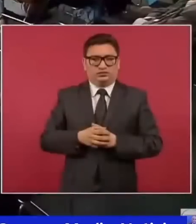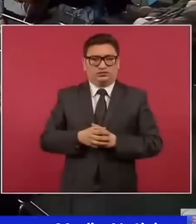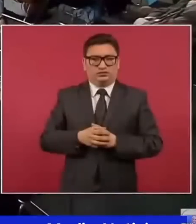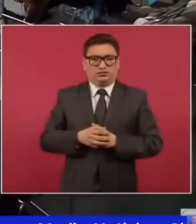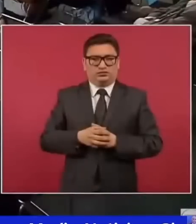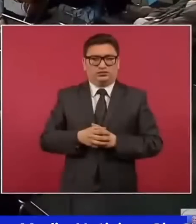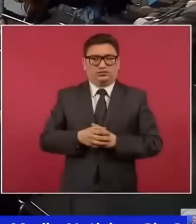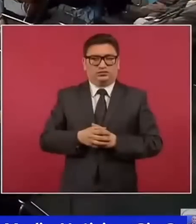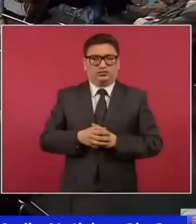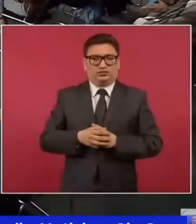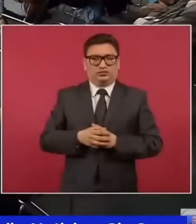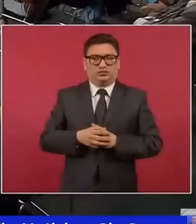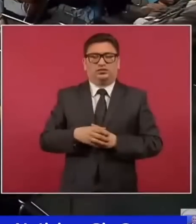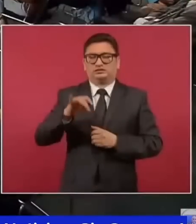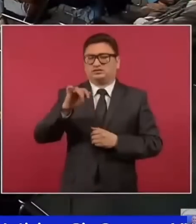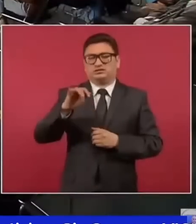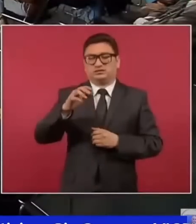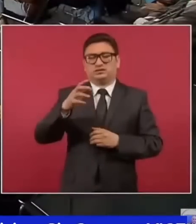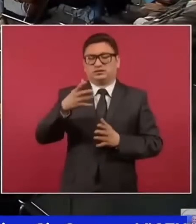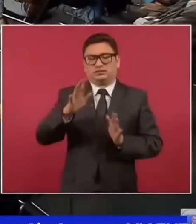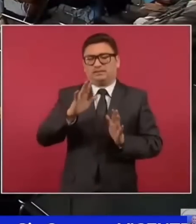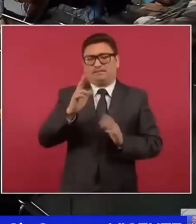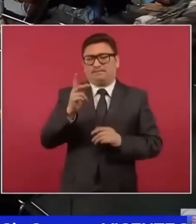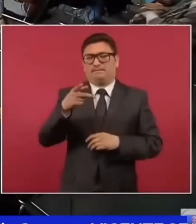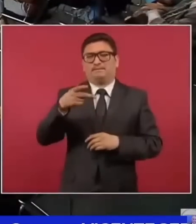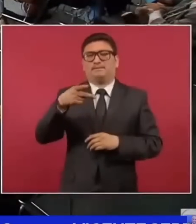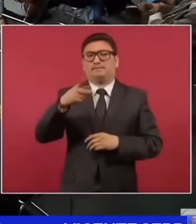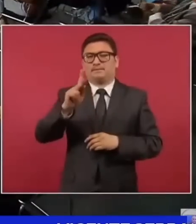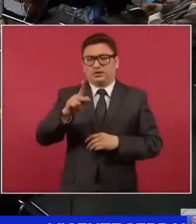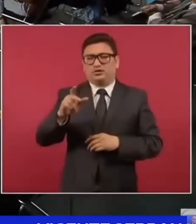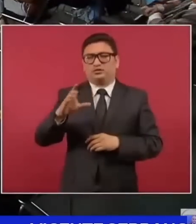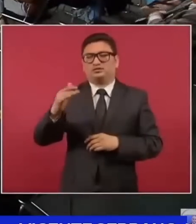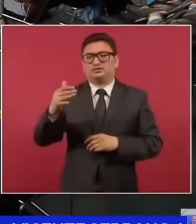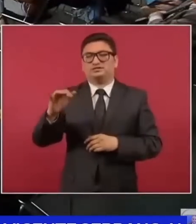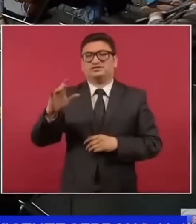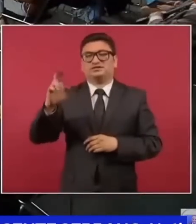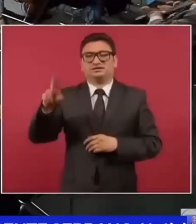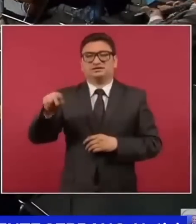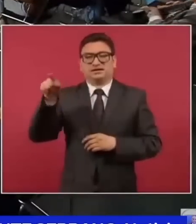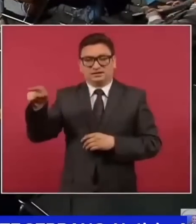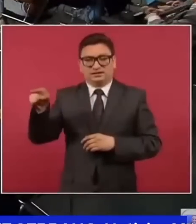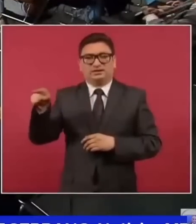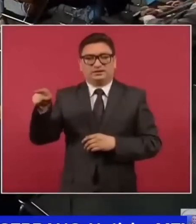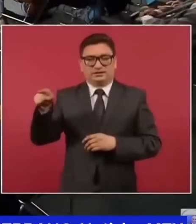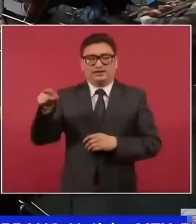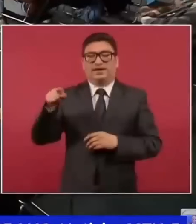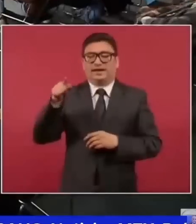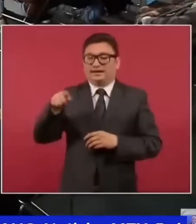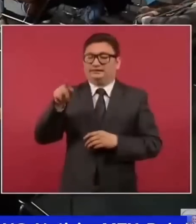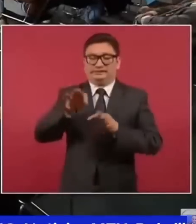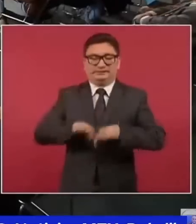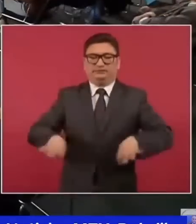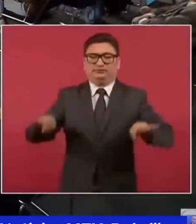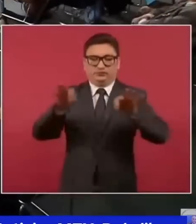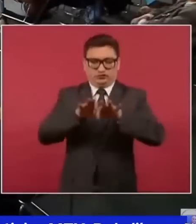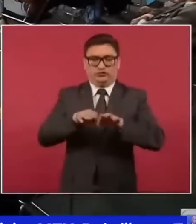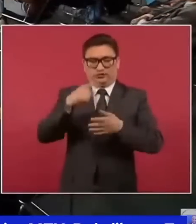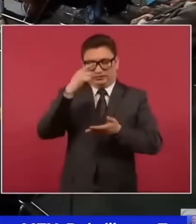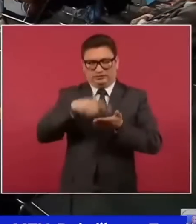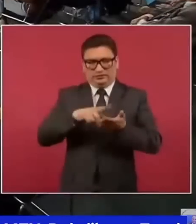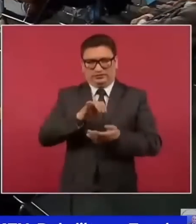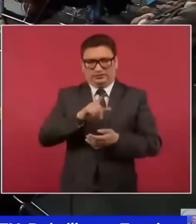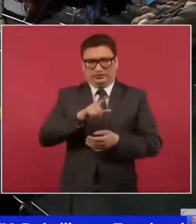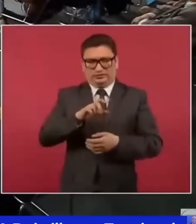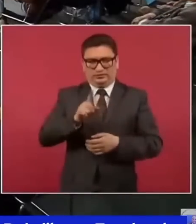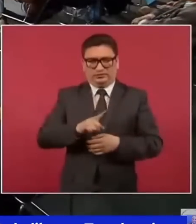Con Osorio, sí, pero el CISEN es clave. Creo que Tello Peón.